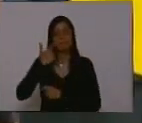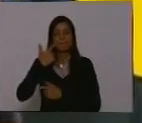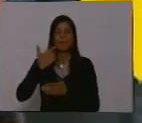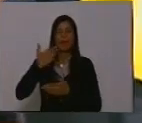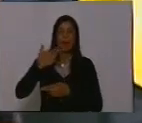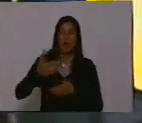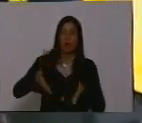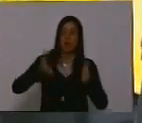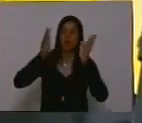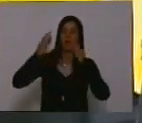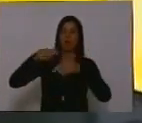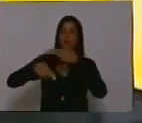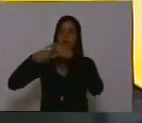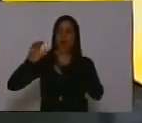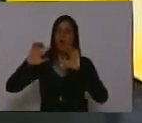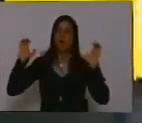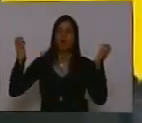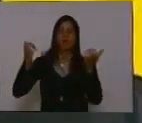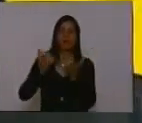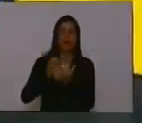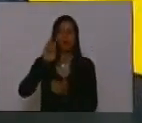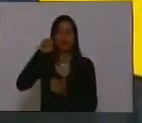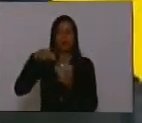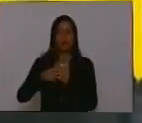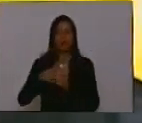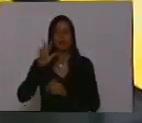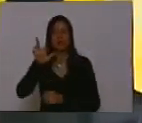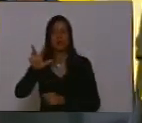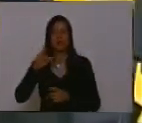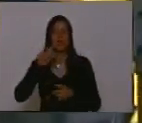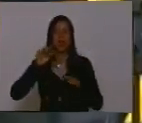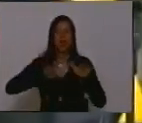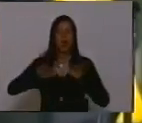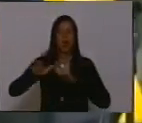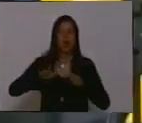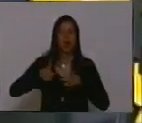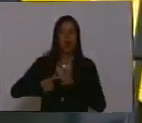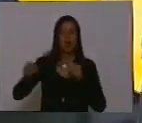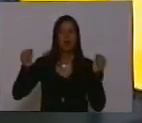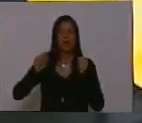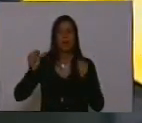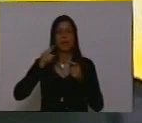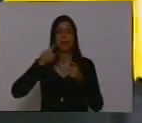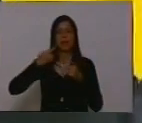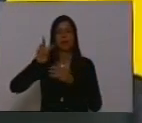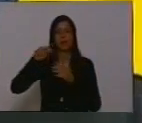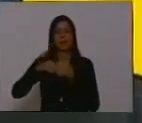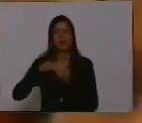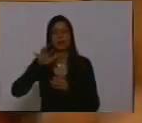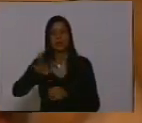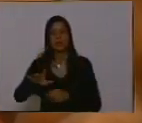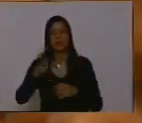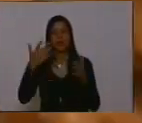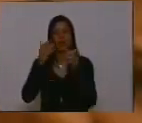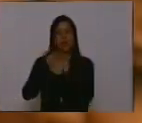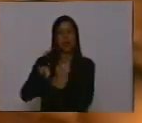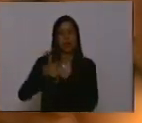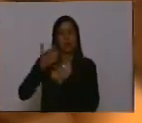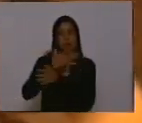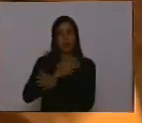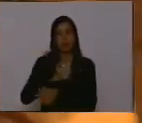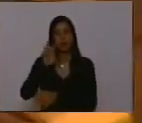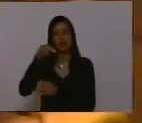infraestructura deportiva en el 2003 en los Juegos de Cojedes, en los Juegos de los Andes 2005, en los Juegos del 2007, en los Juegos